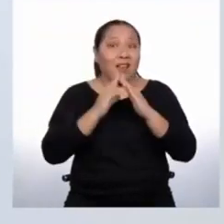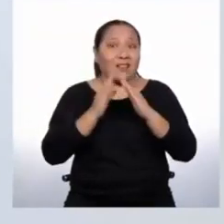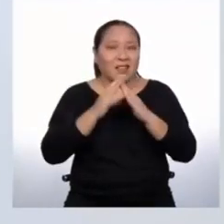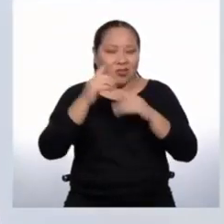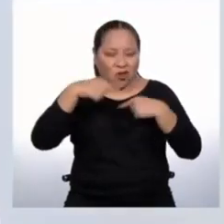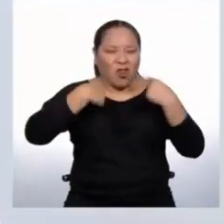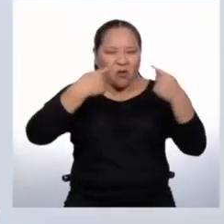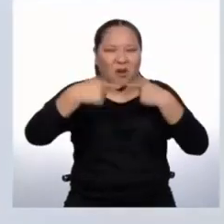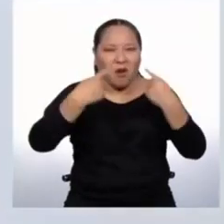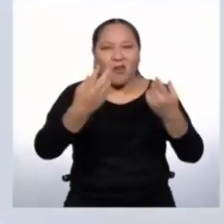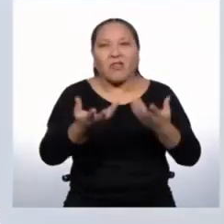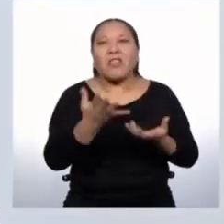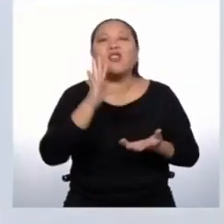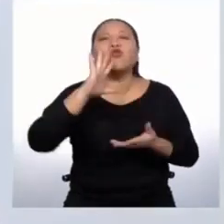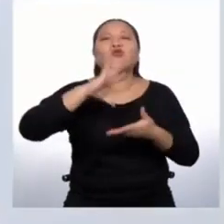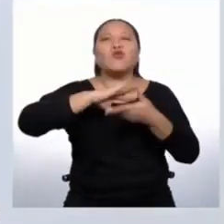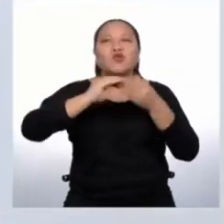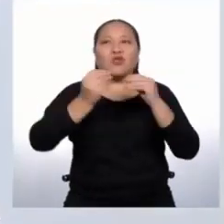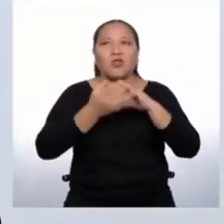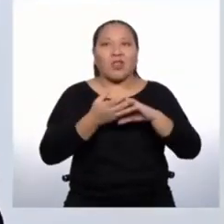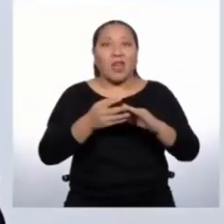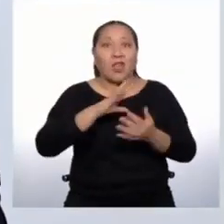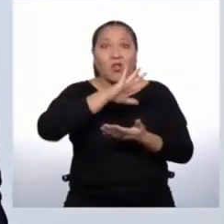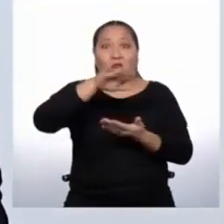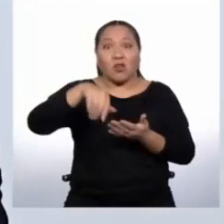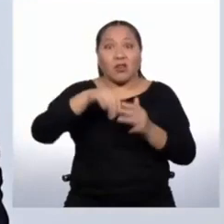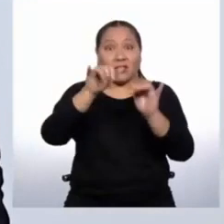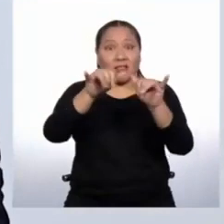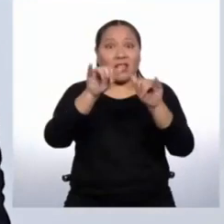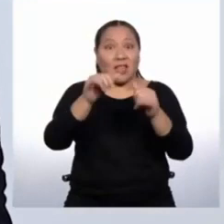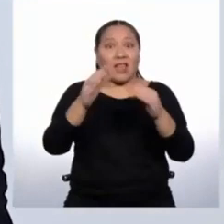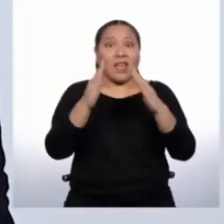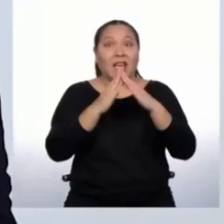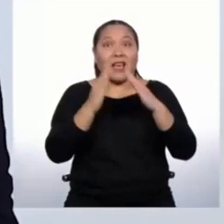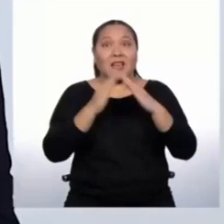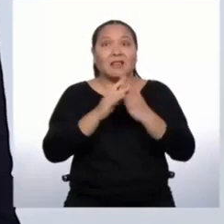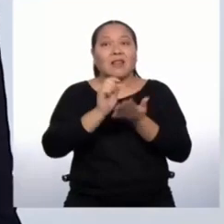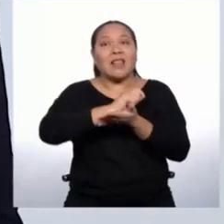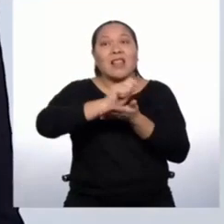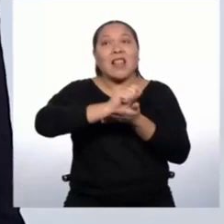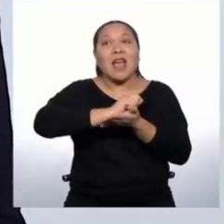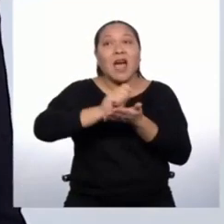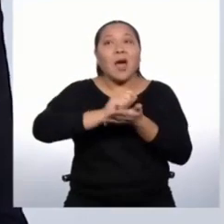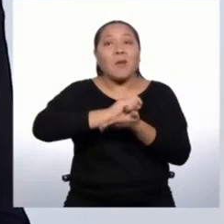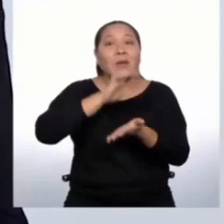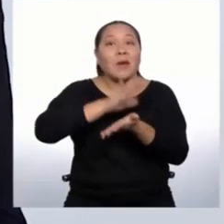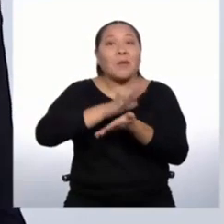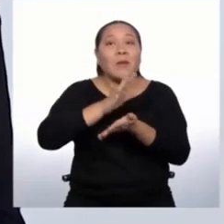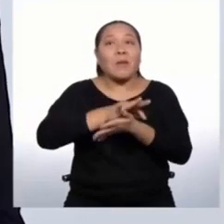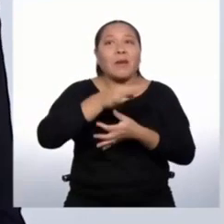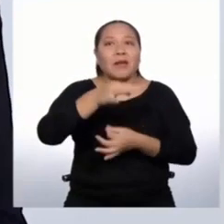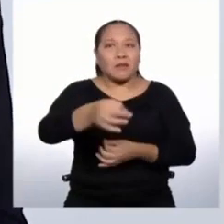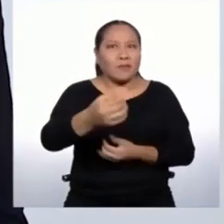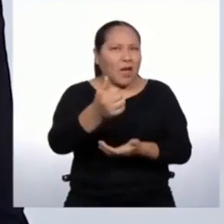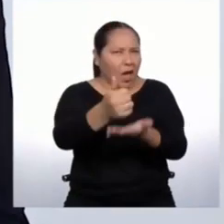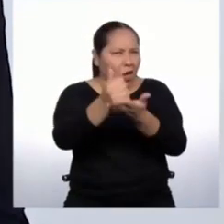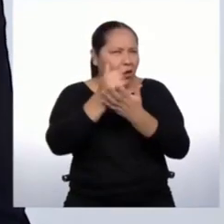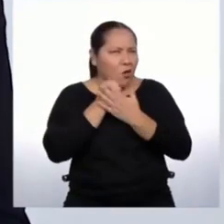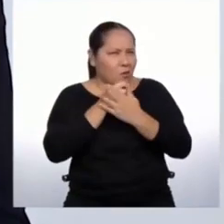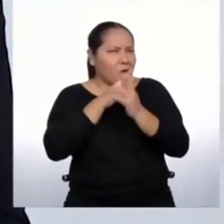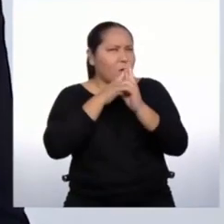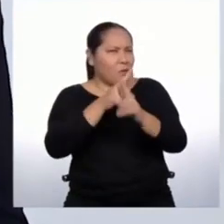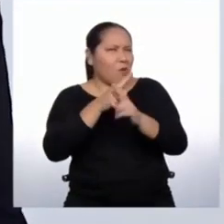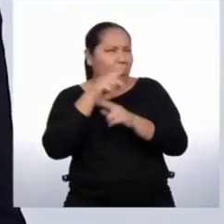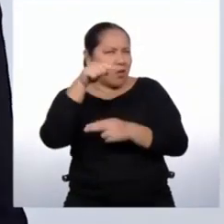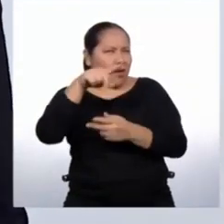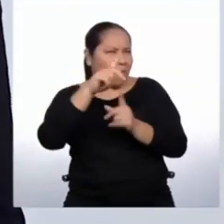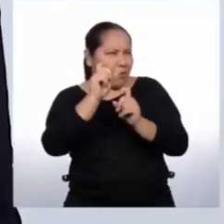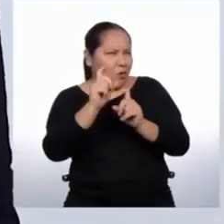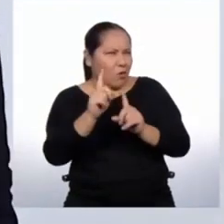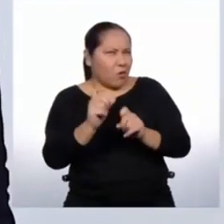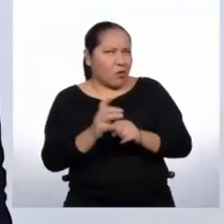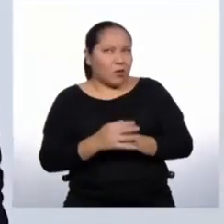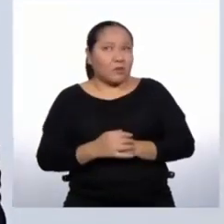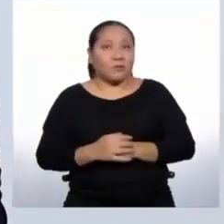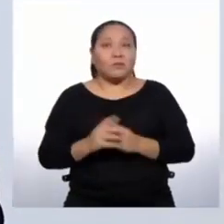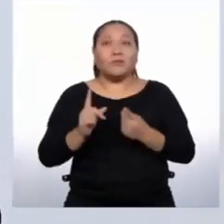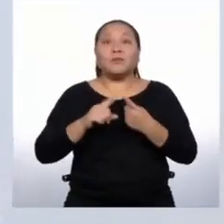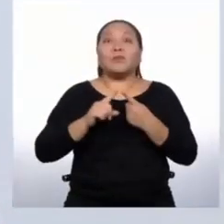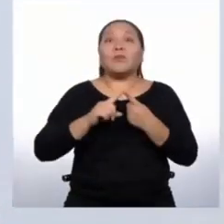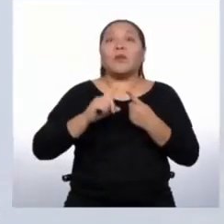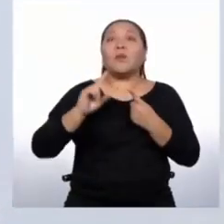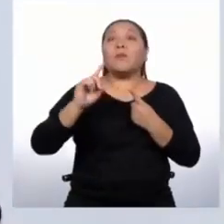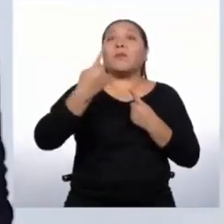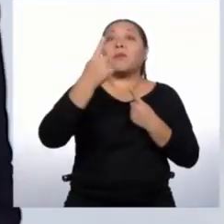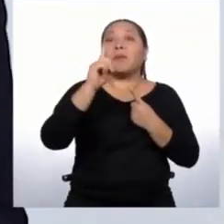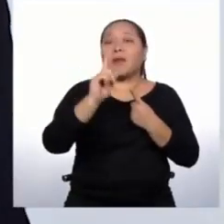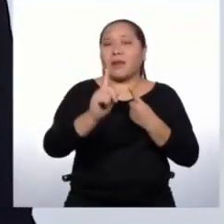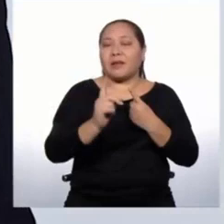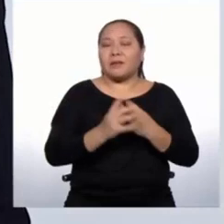sorpresa. A todos los que se encuentran en casa les pido que traigan lápiz y papel y me ayuden a responder las siguientes preguntas. Pregunta número